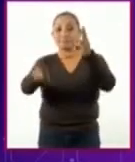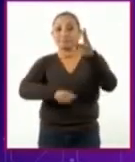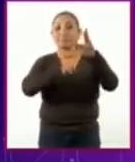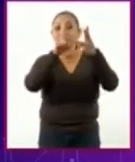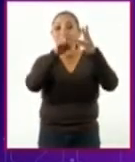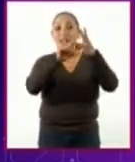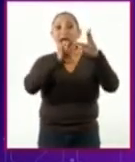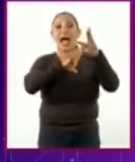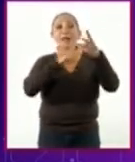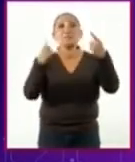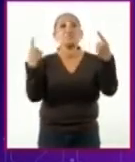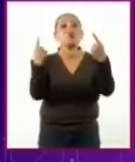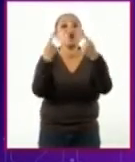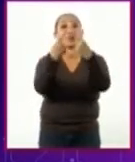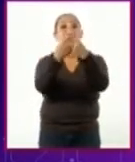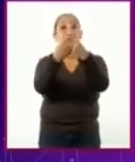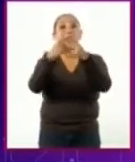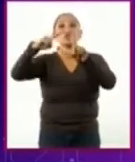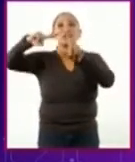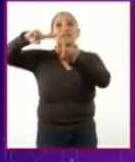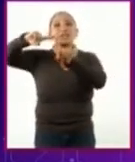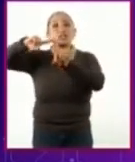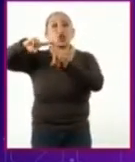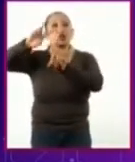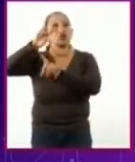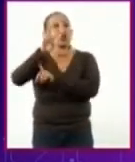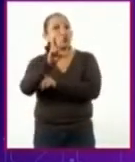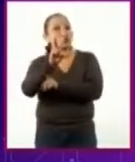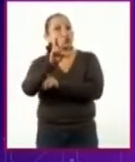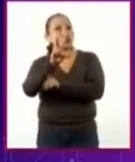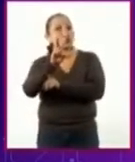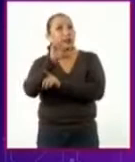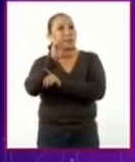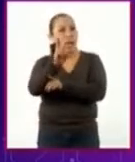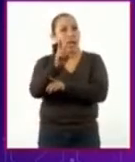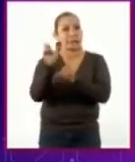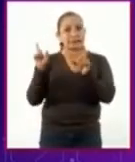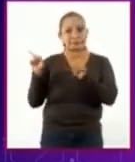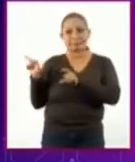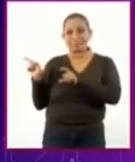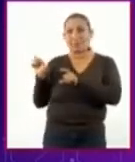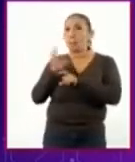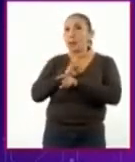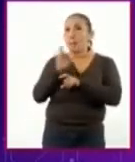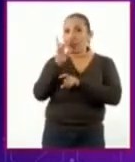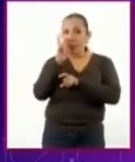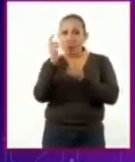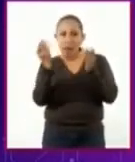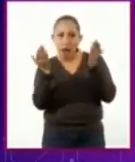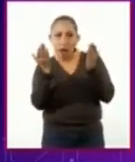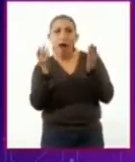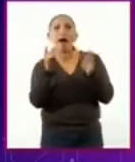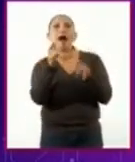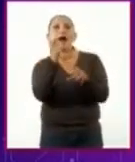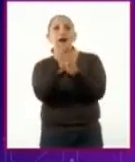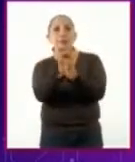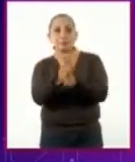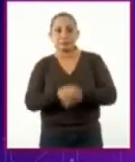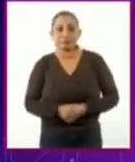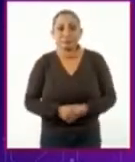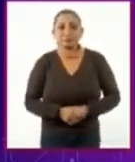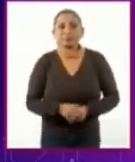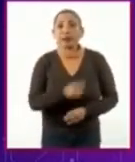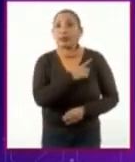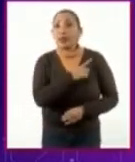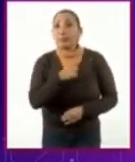es una multiplicación y una división. Resaltemos estas dos operaciones para que puedan observarlas mejor. Hay